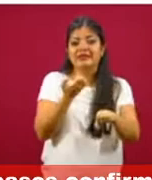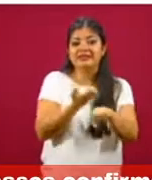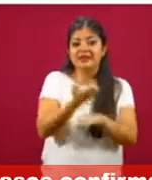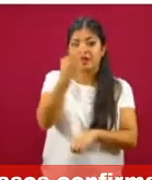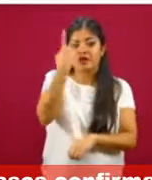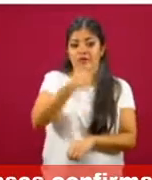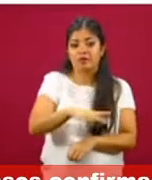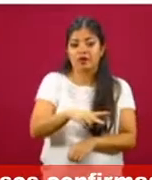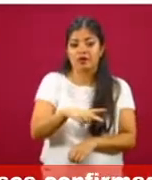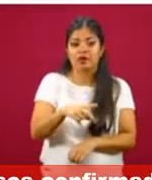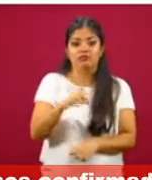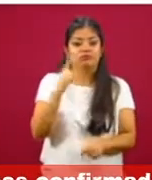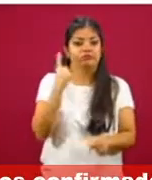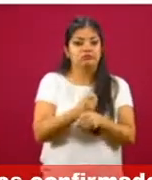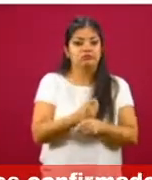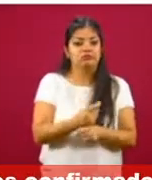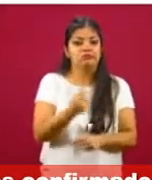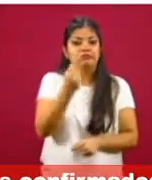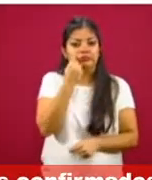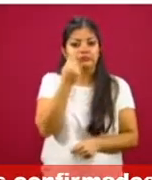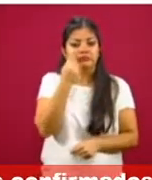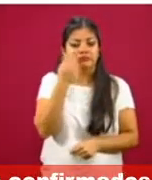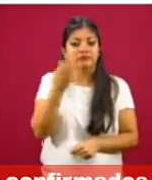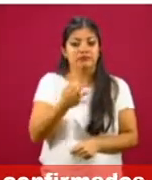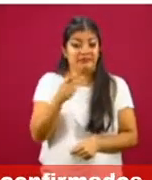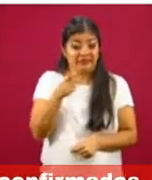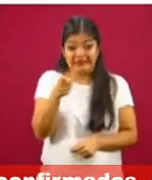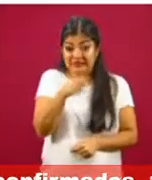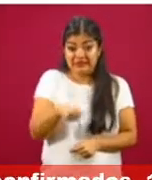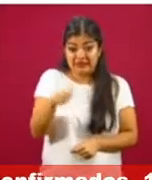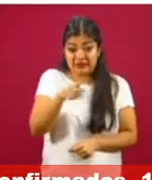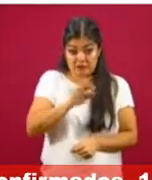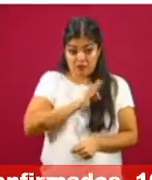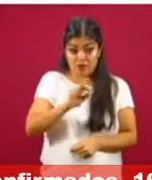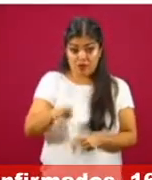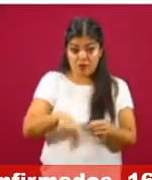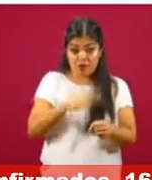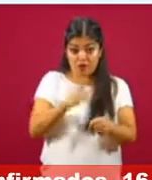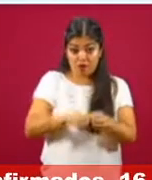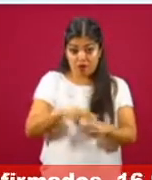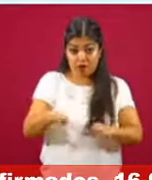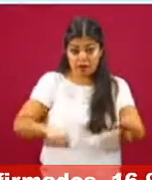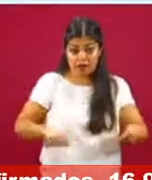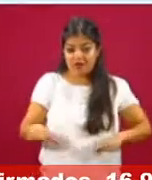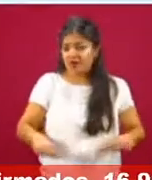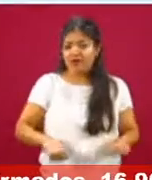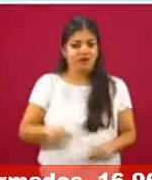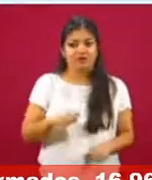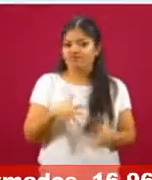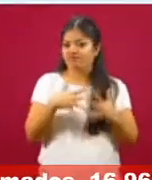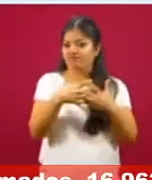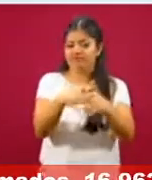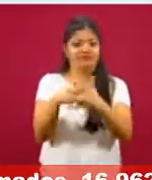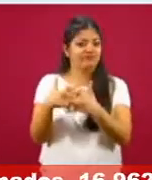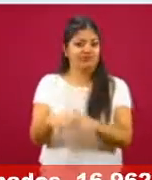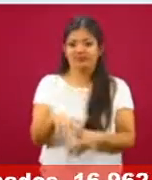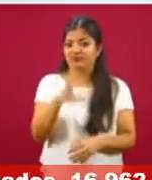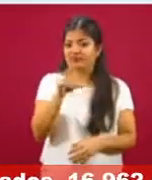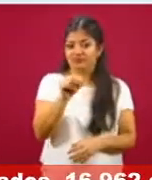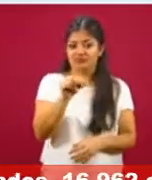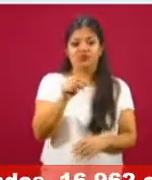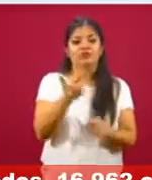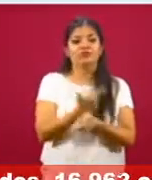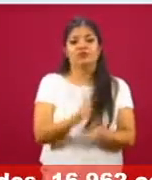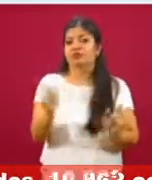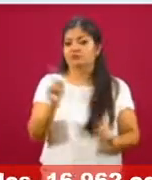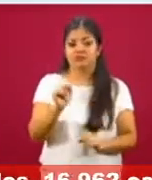es imperativo que no se regrese a las actividades públicas de manera desordenada, de manera generalizada,